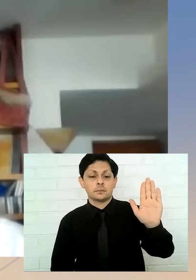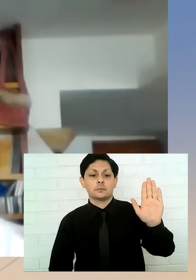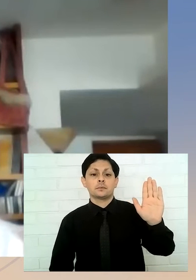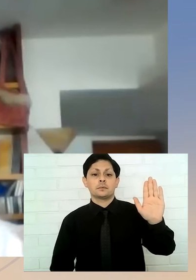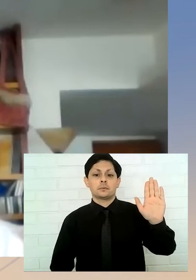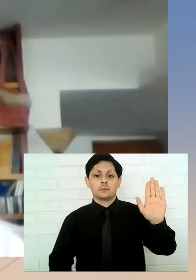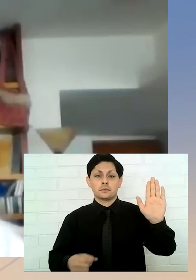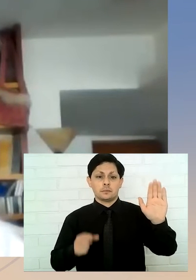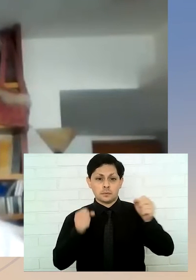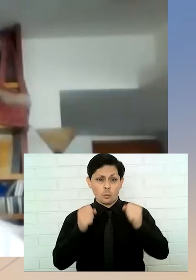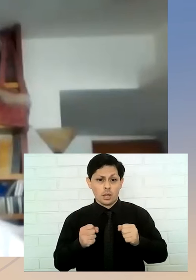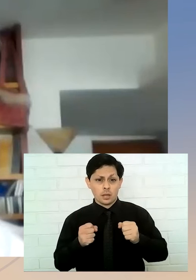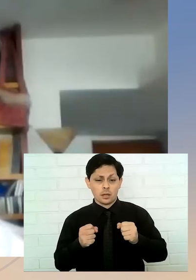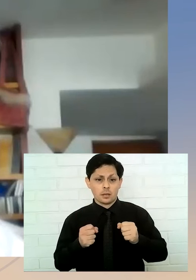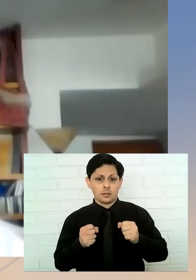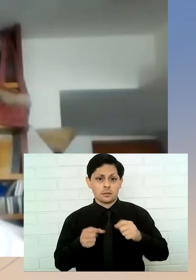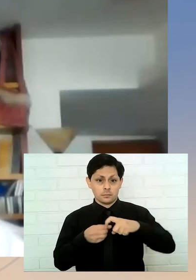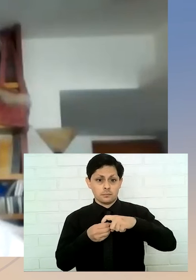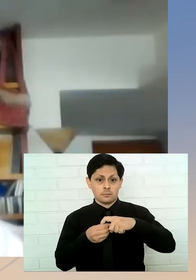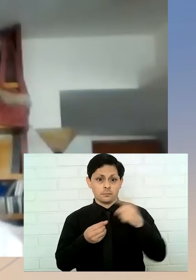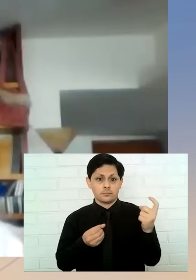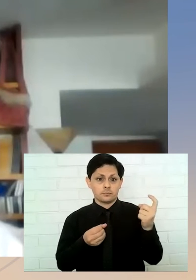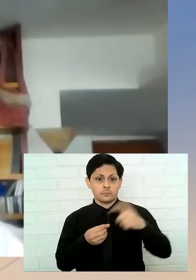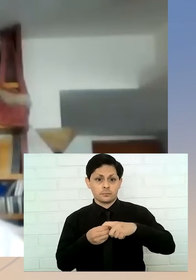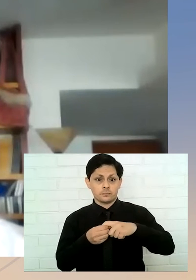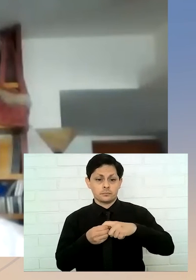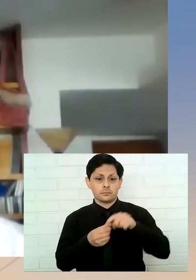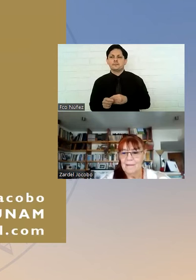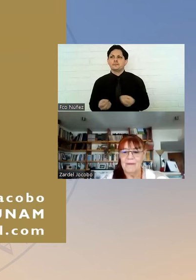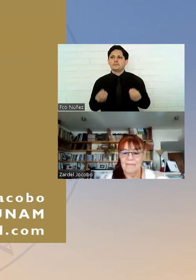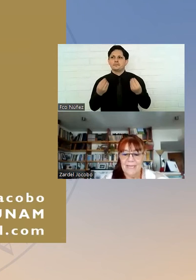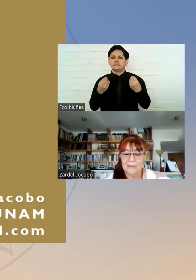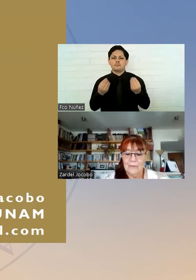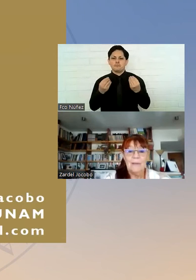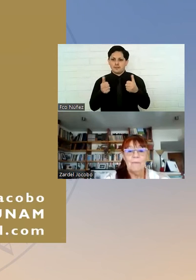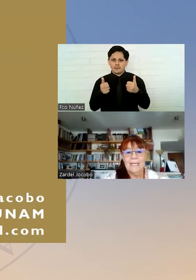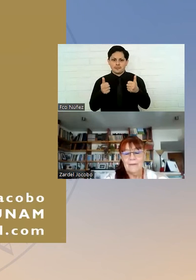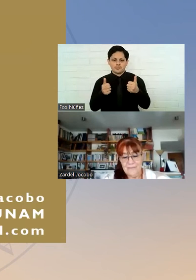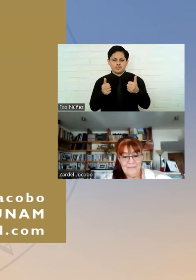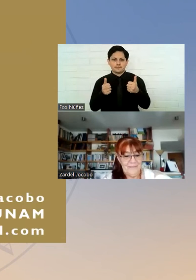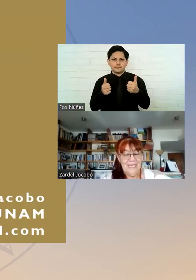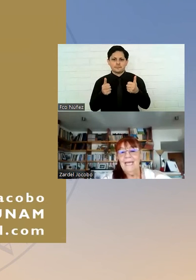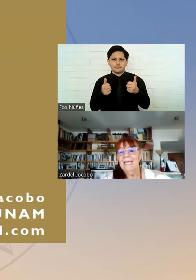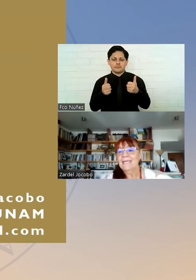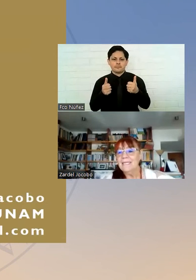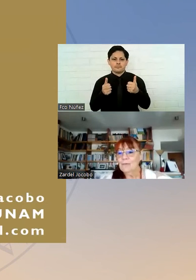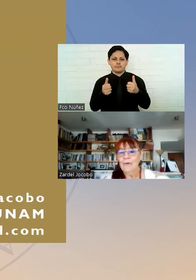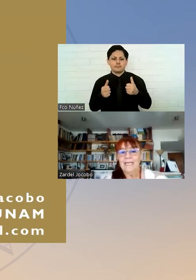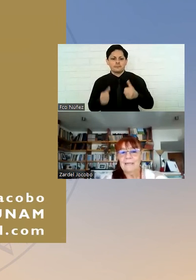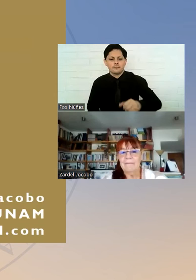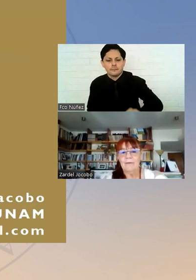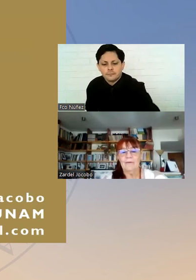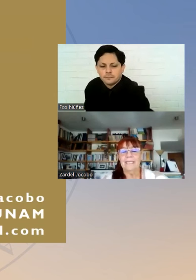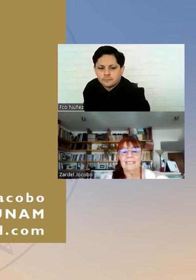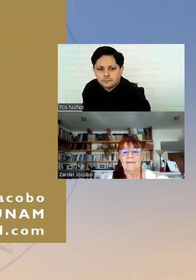posibilitada ¿Me pueden posibilitar compartir pantalla, por favor? Perfecto. Bueno, El título